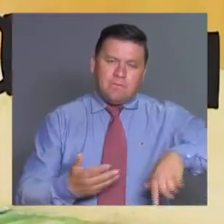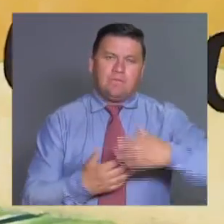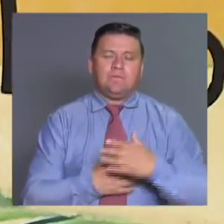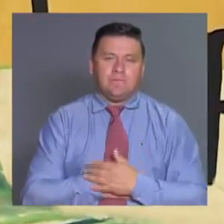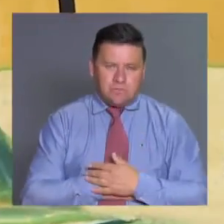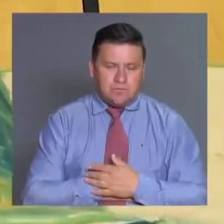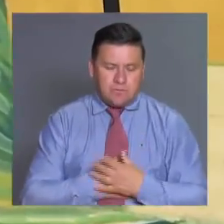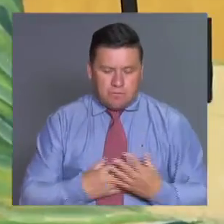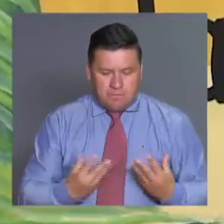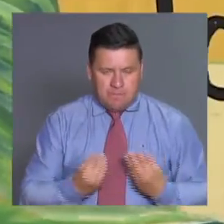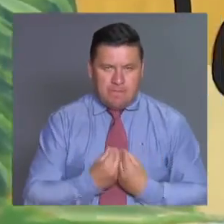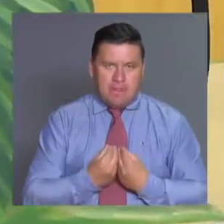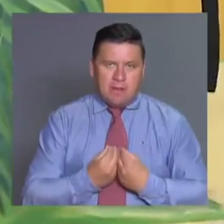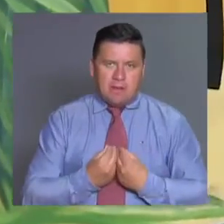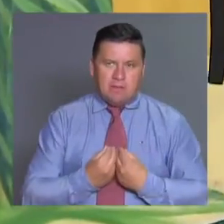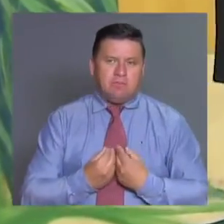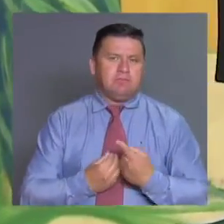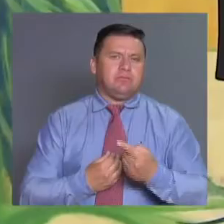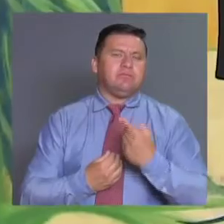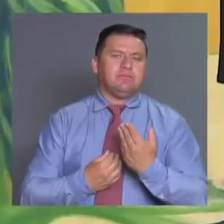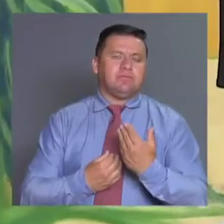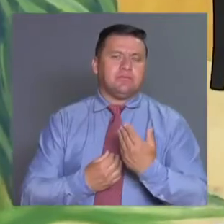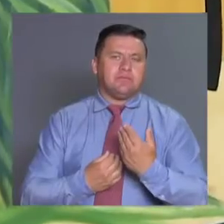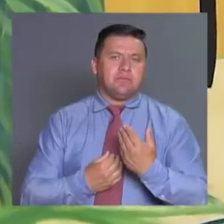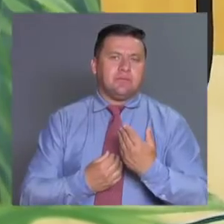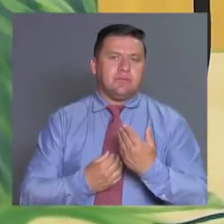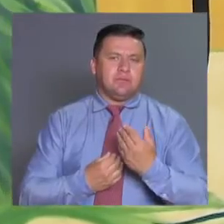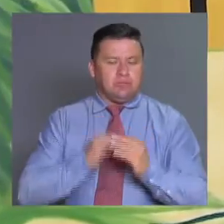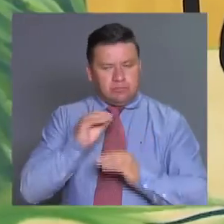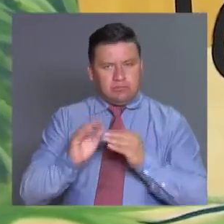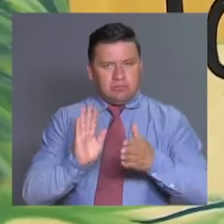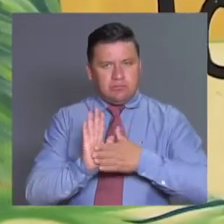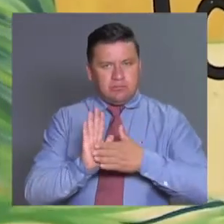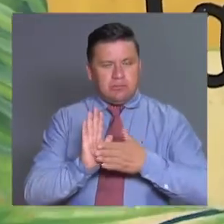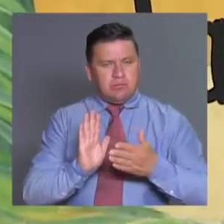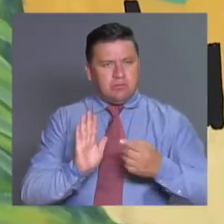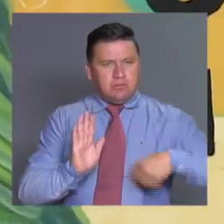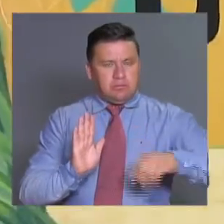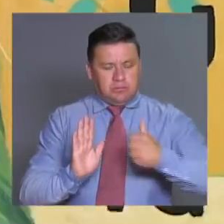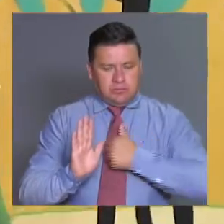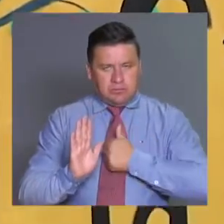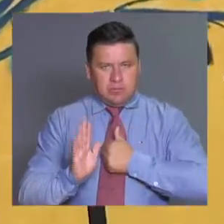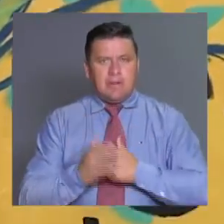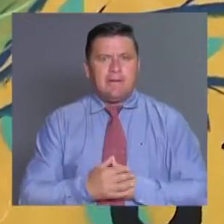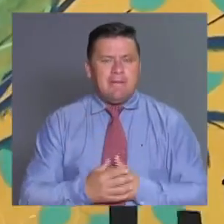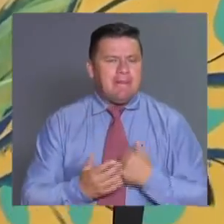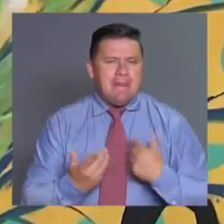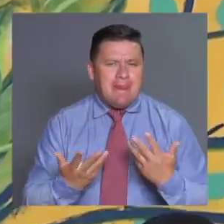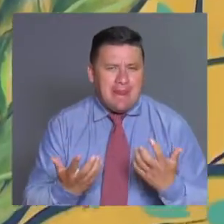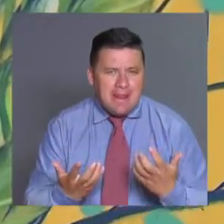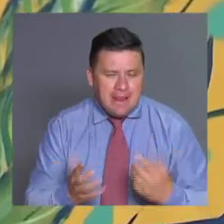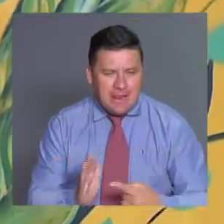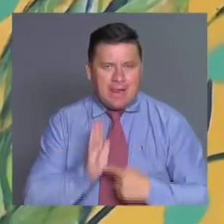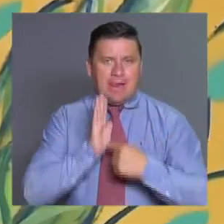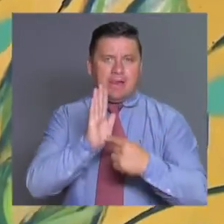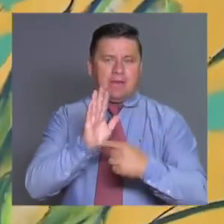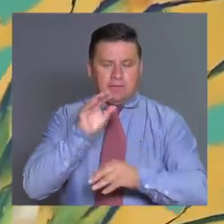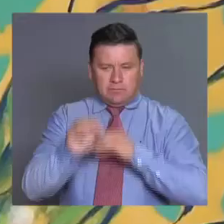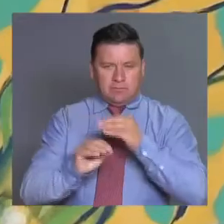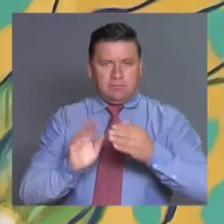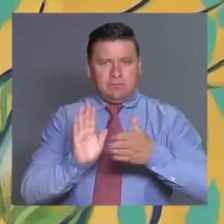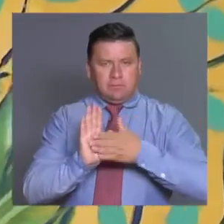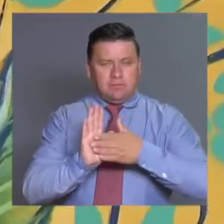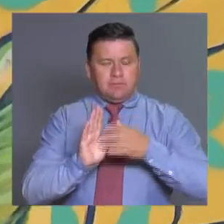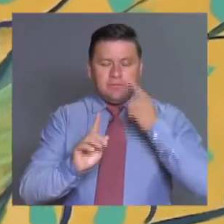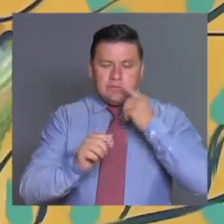los grupos al margen de la ley estos diseños los hicimos nosotros mismos que queríamos demostrar con este diseño